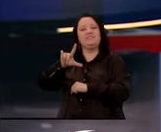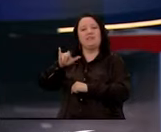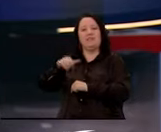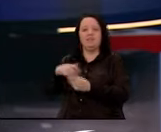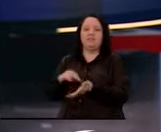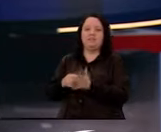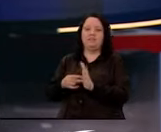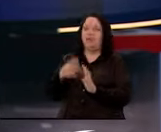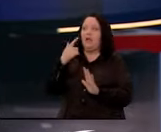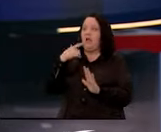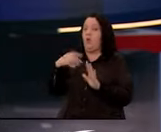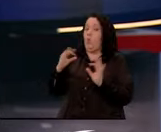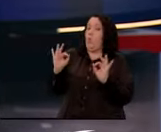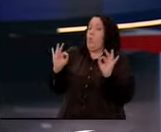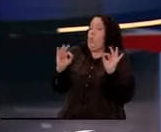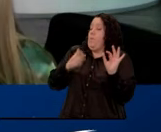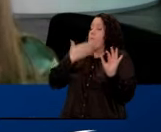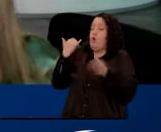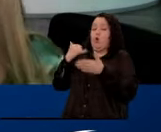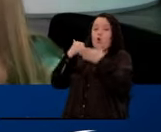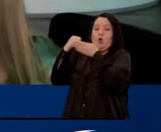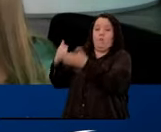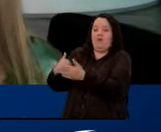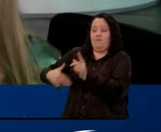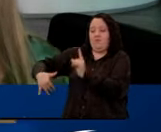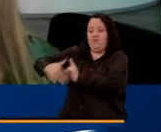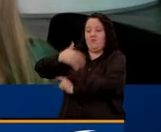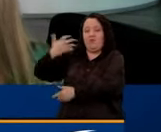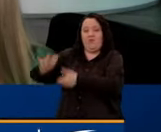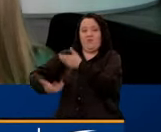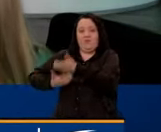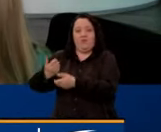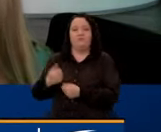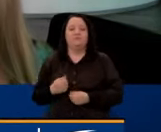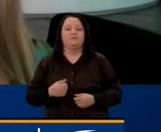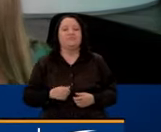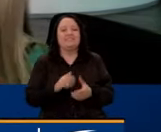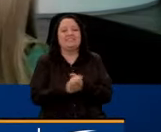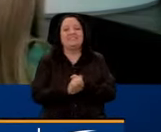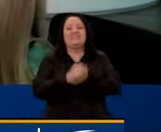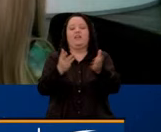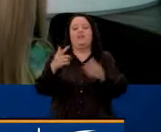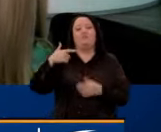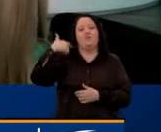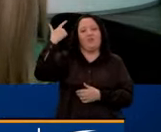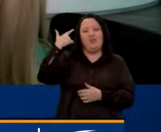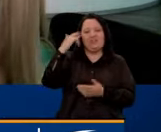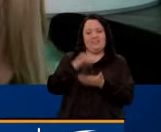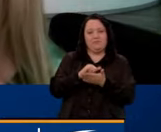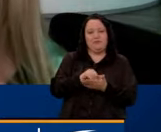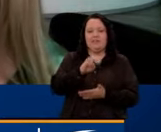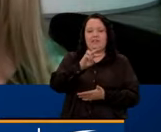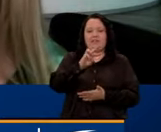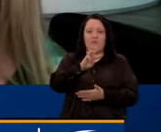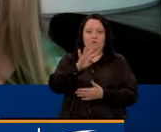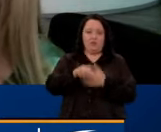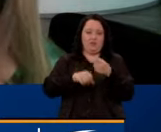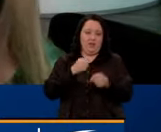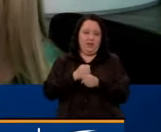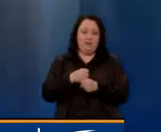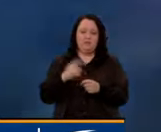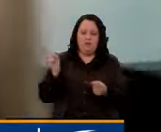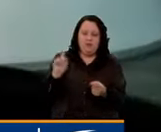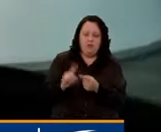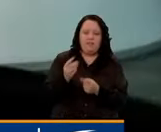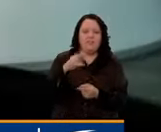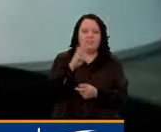Óscar en la gastronomía saludo desde Londres a Miller Prada 34 años de edad 18 en el mundo de la gastronomía